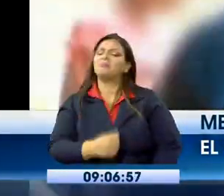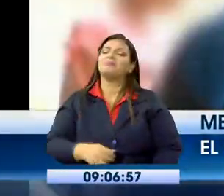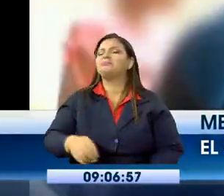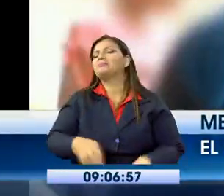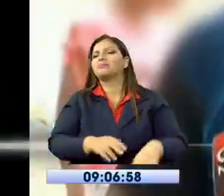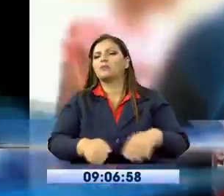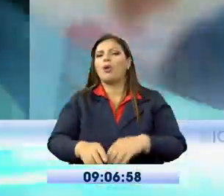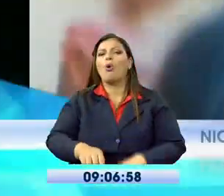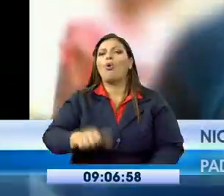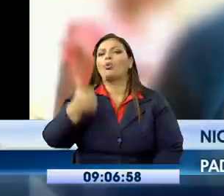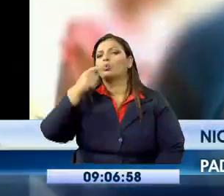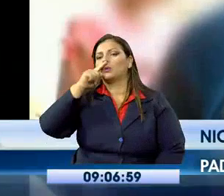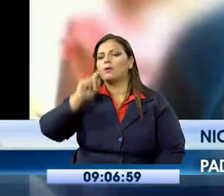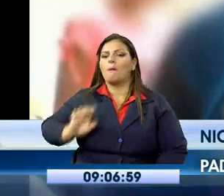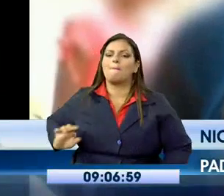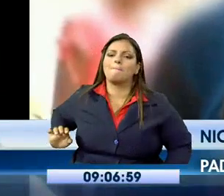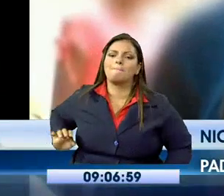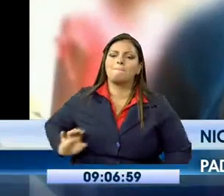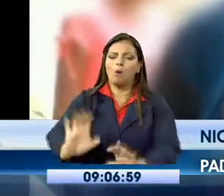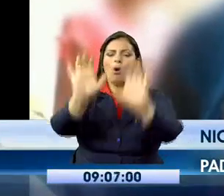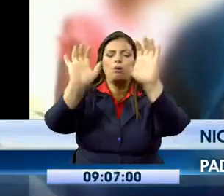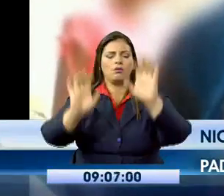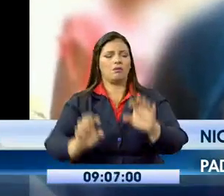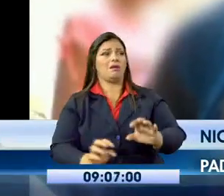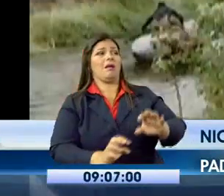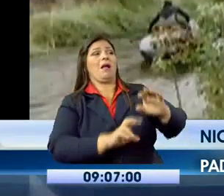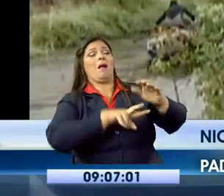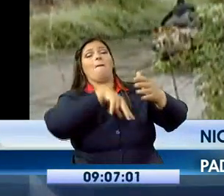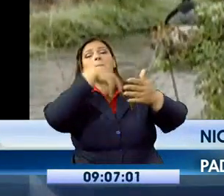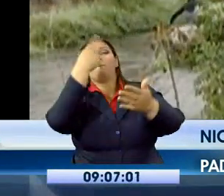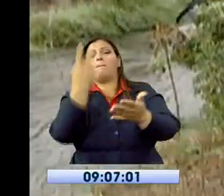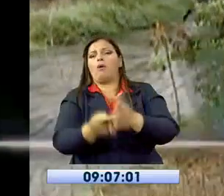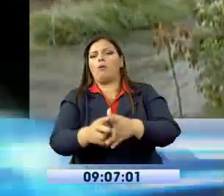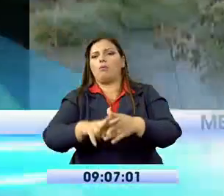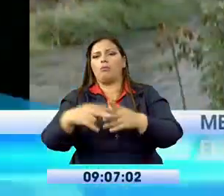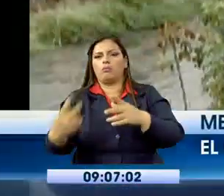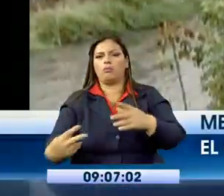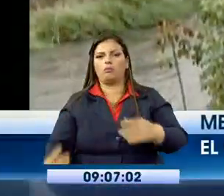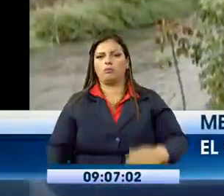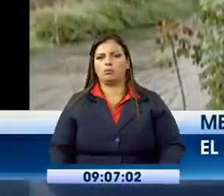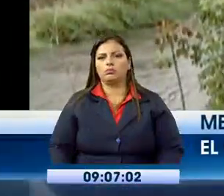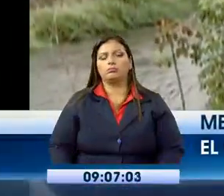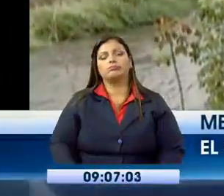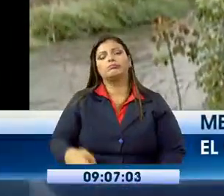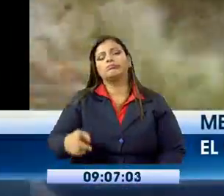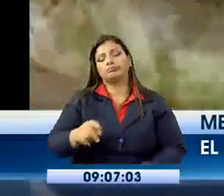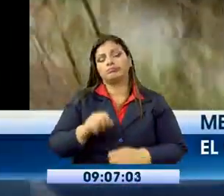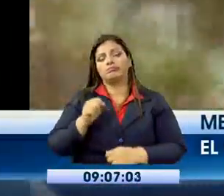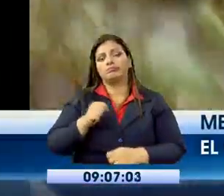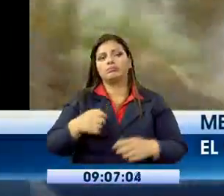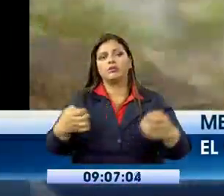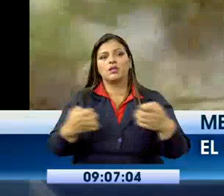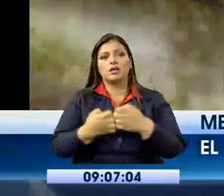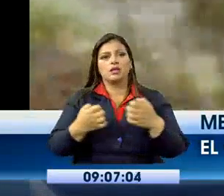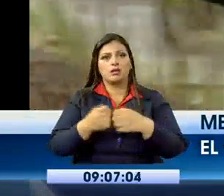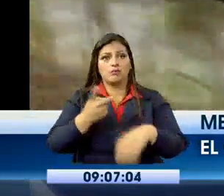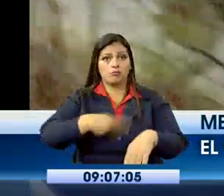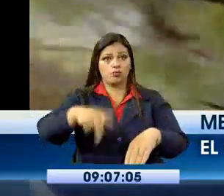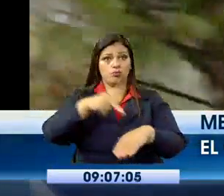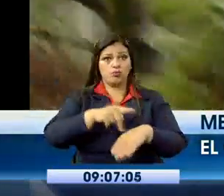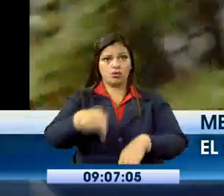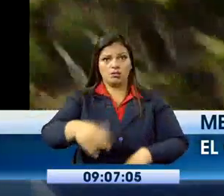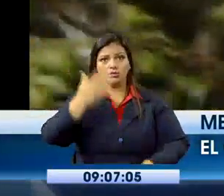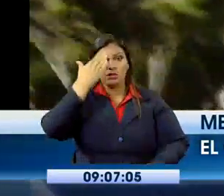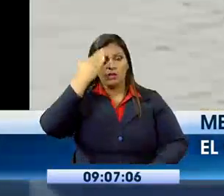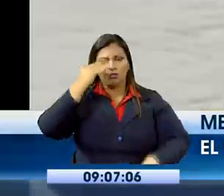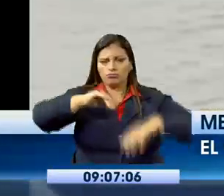mi hijo, cuando ya él lo quiso ayudar, ya no pudo porque ella se hundió. El equipo especializado de buceo llegó para recorrer el canal. Por